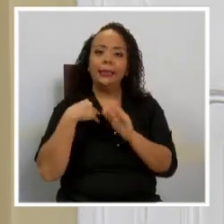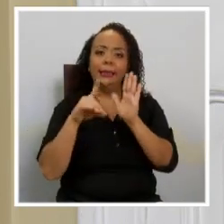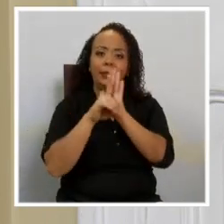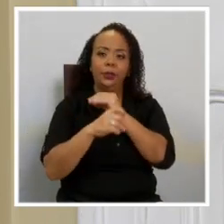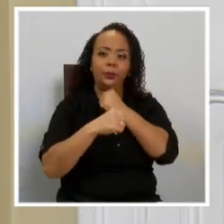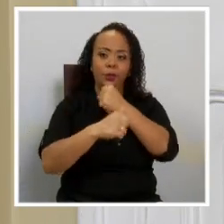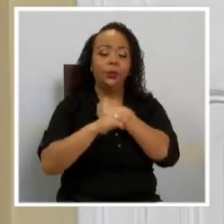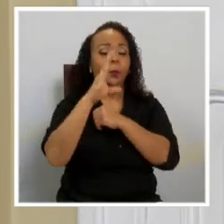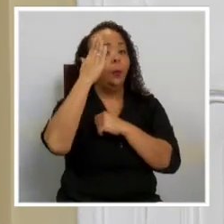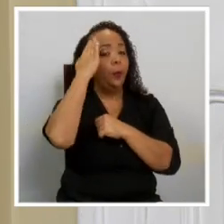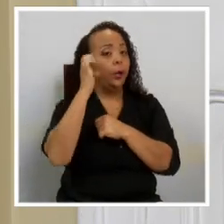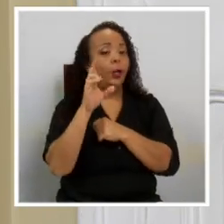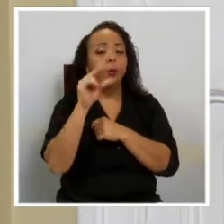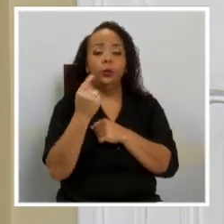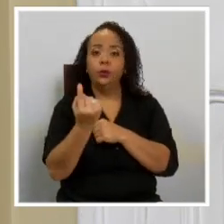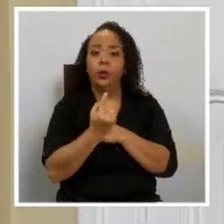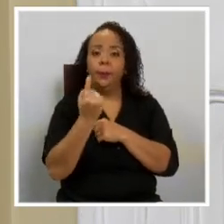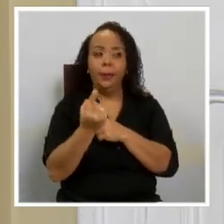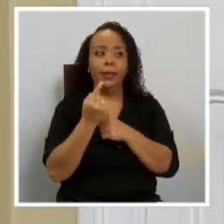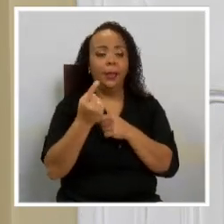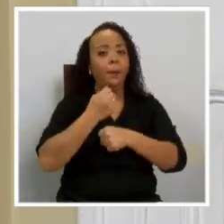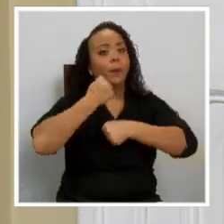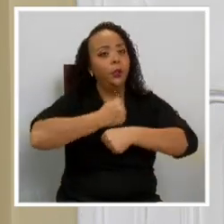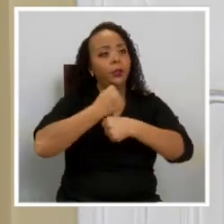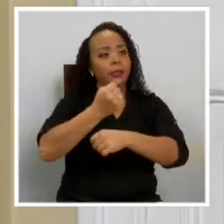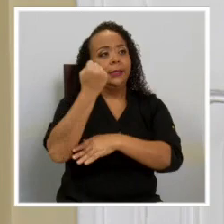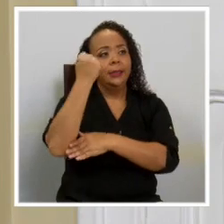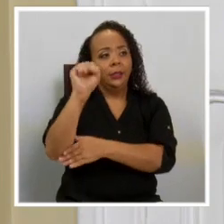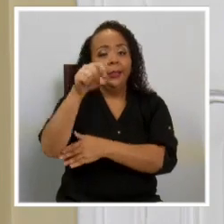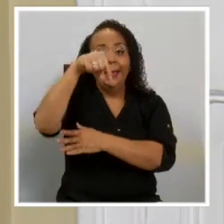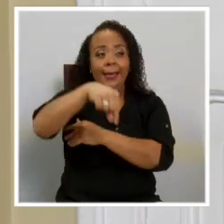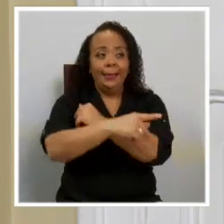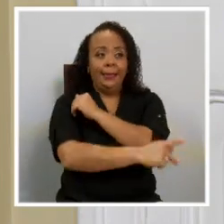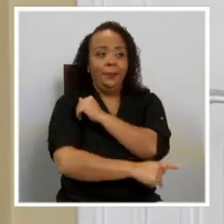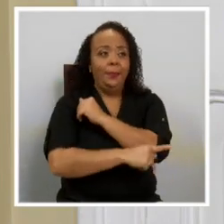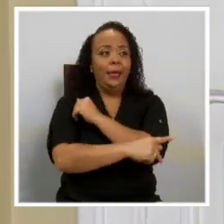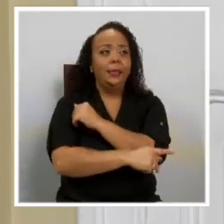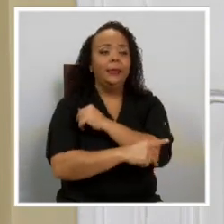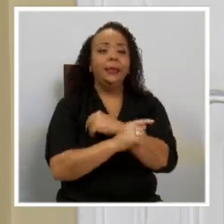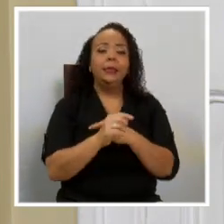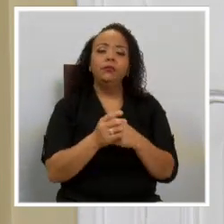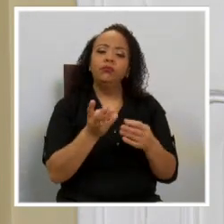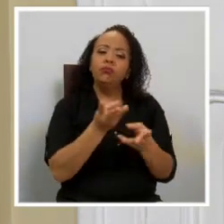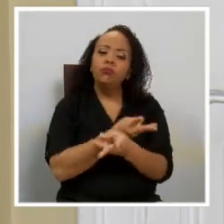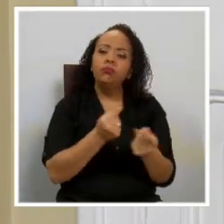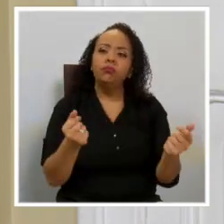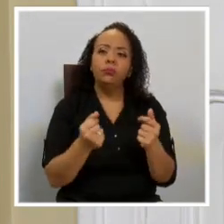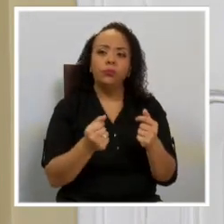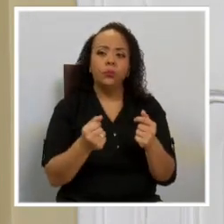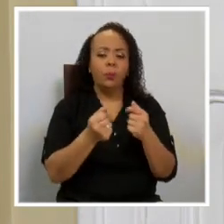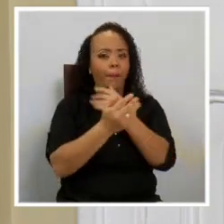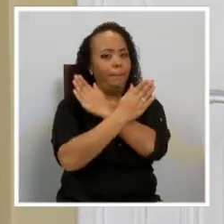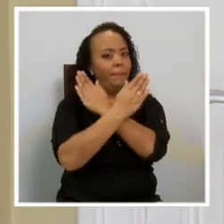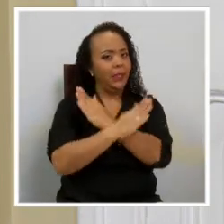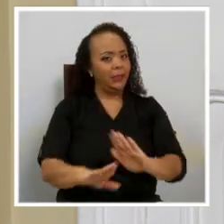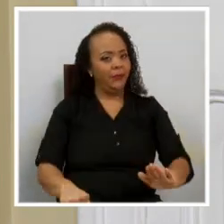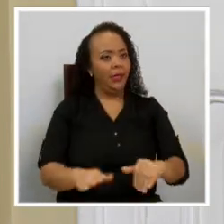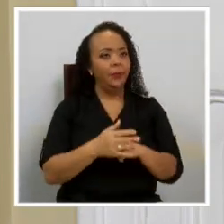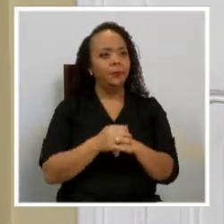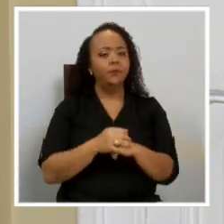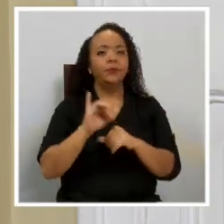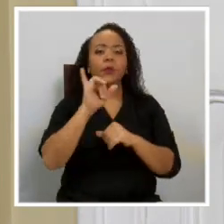no es solamente la protesta de los sindicatos. Este país ha resuelto por vías pacíficas, como es